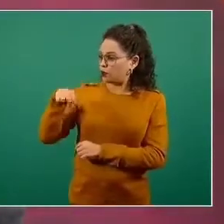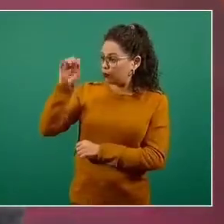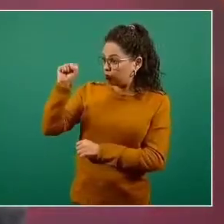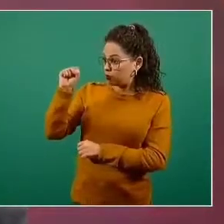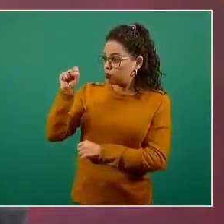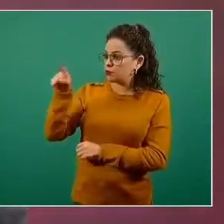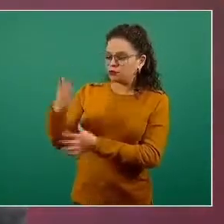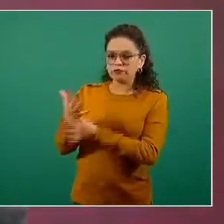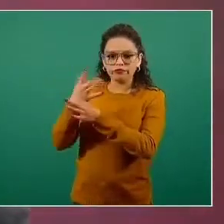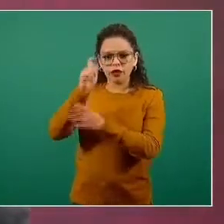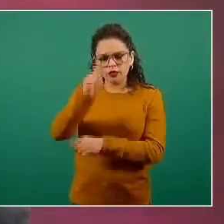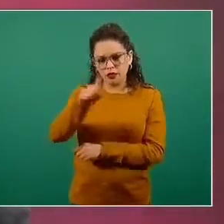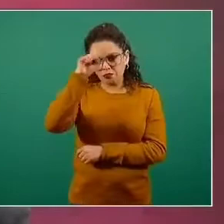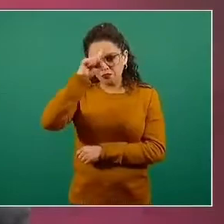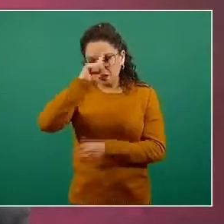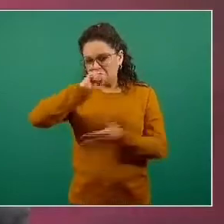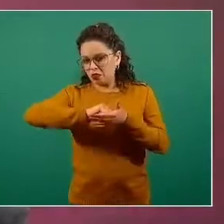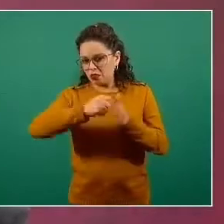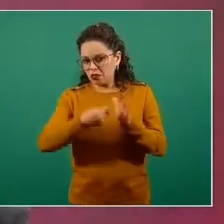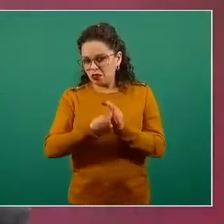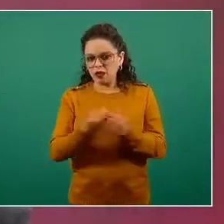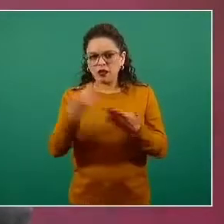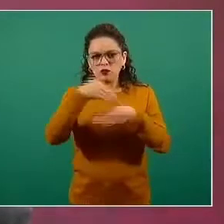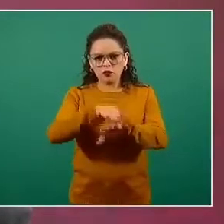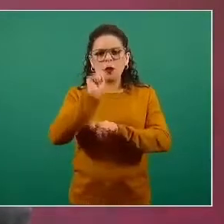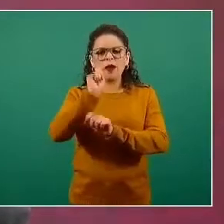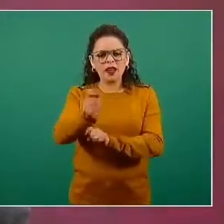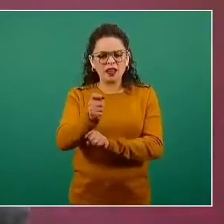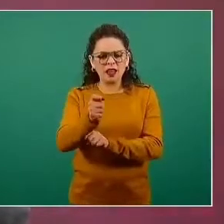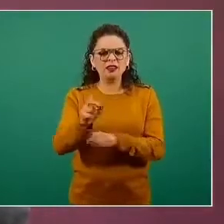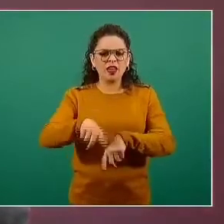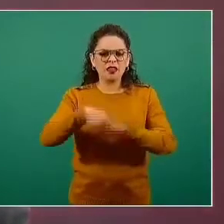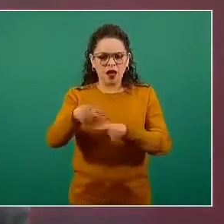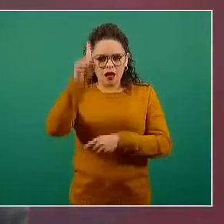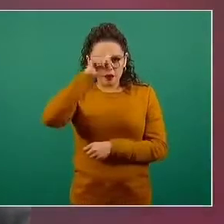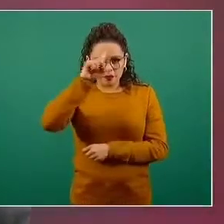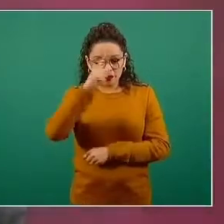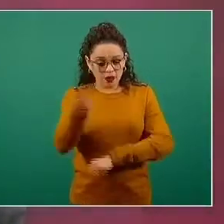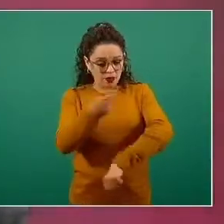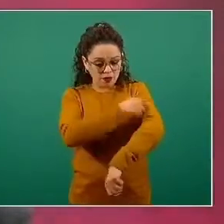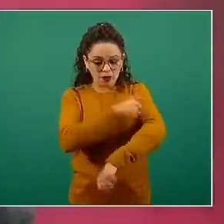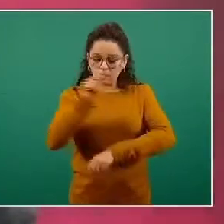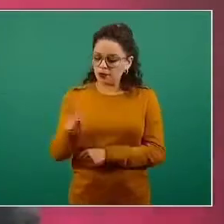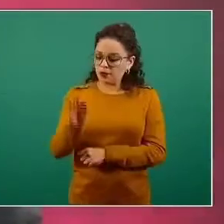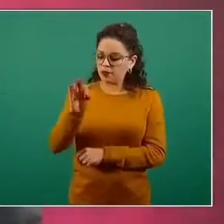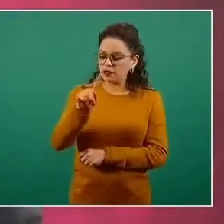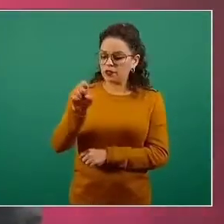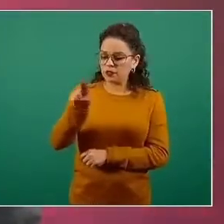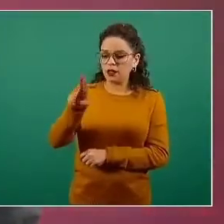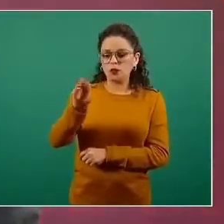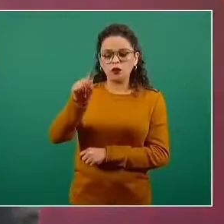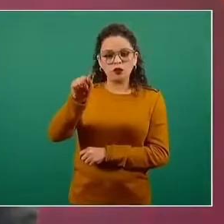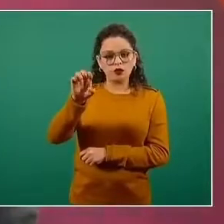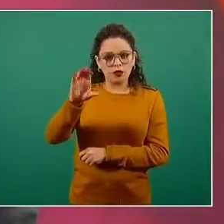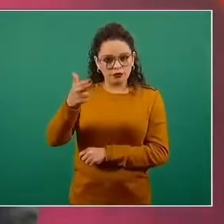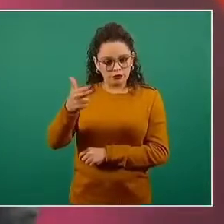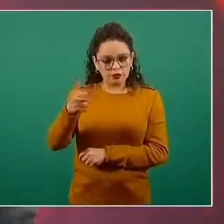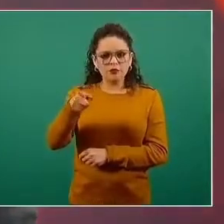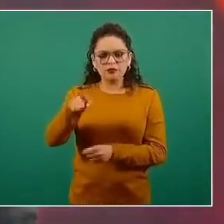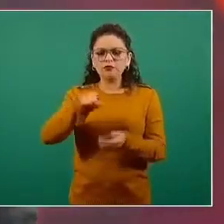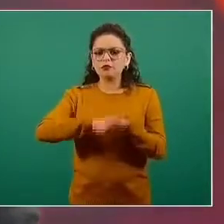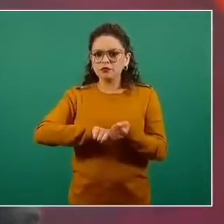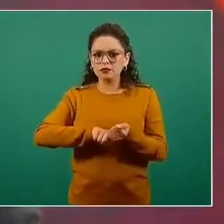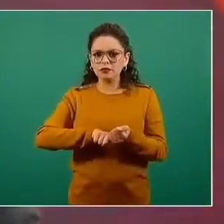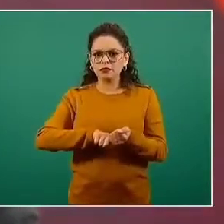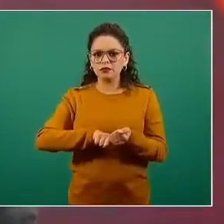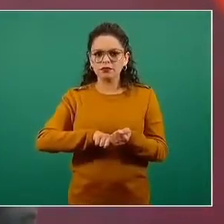una recomendación técnica, en la que sugería que la vacuna de Pfizer-BioNTech, que es la que se está usando en México, podría